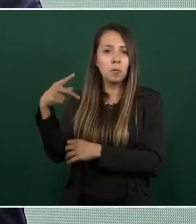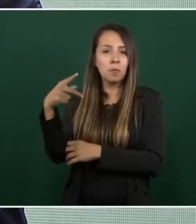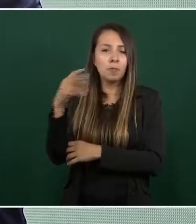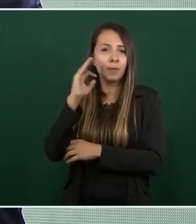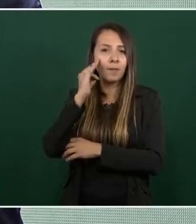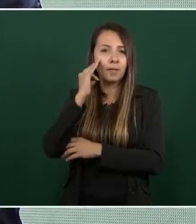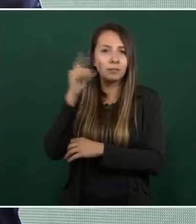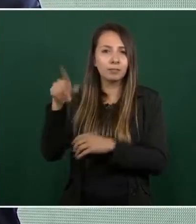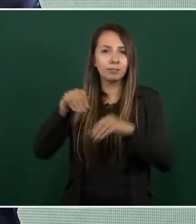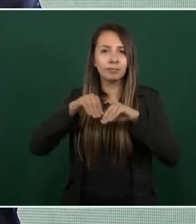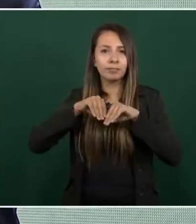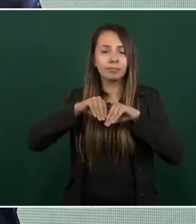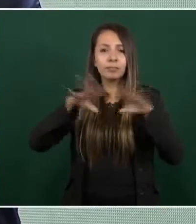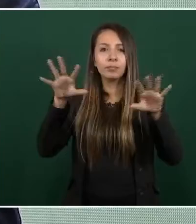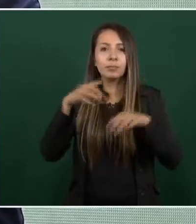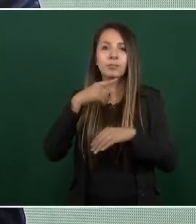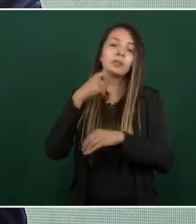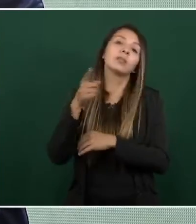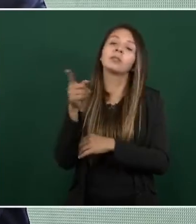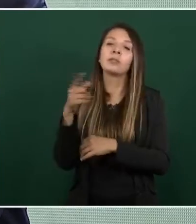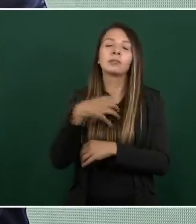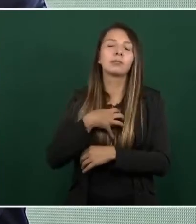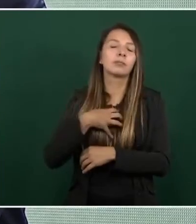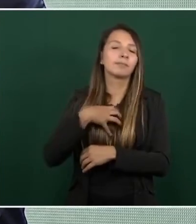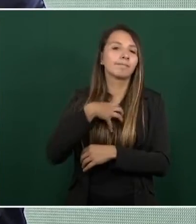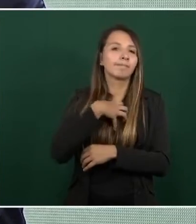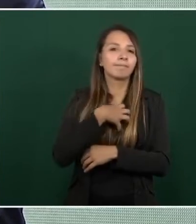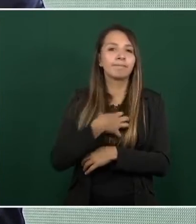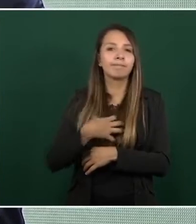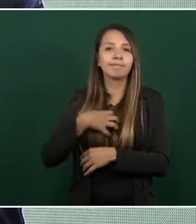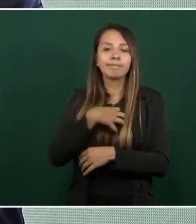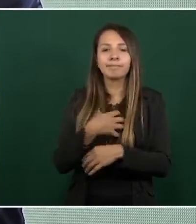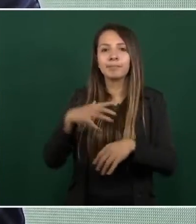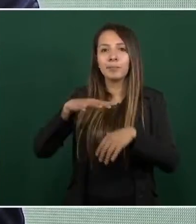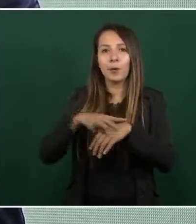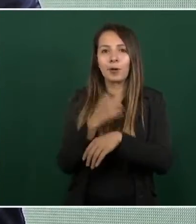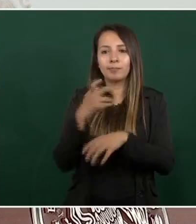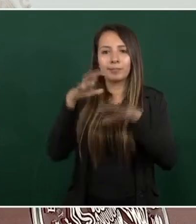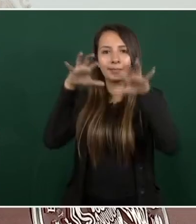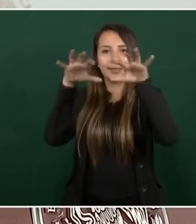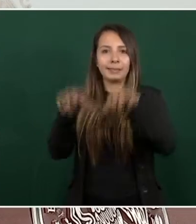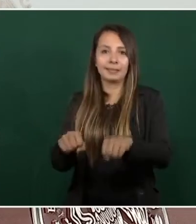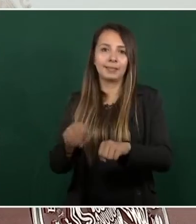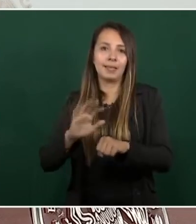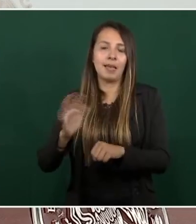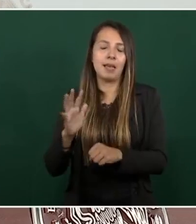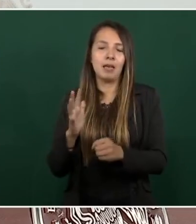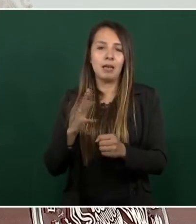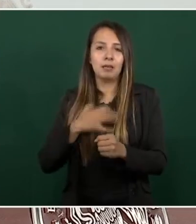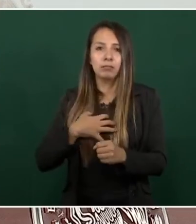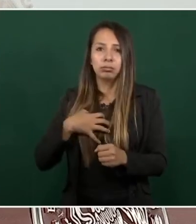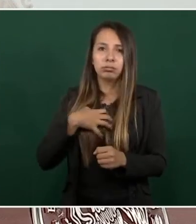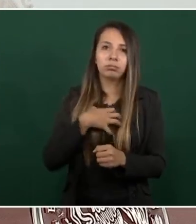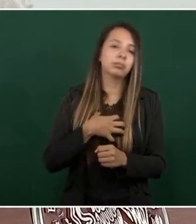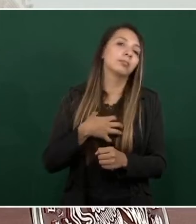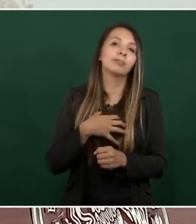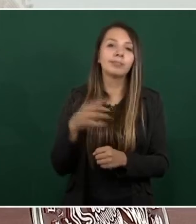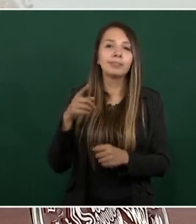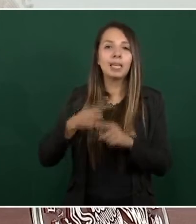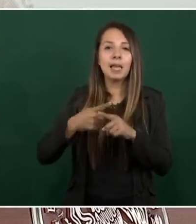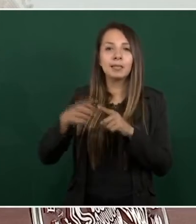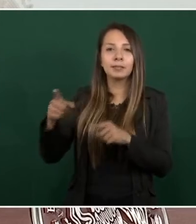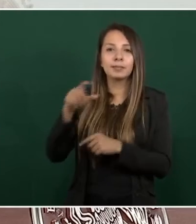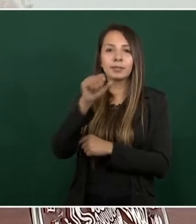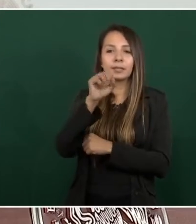face de que estaba muy contenta por esta detención que hizo la Secretaría de